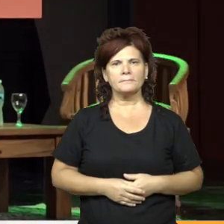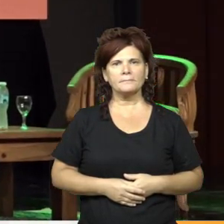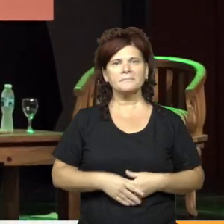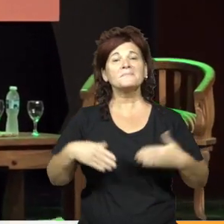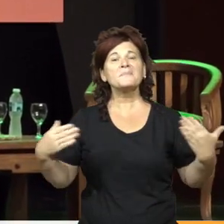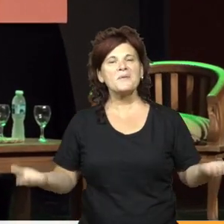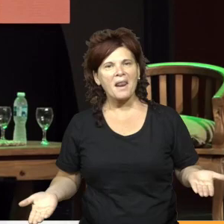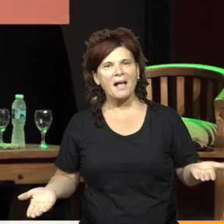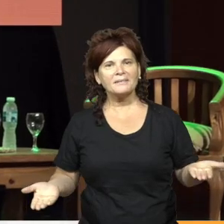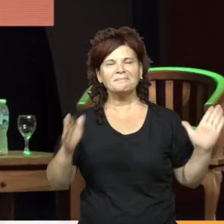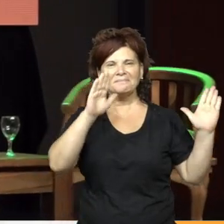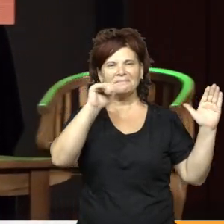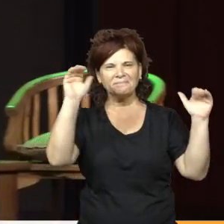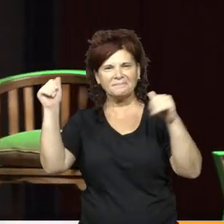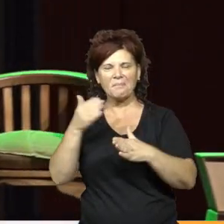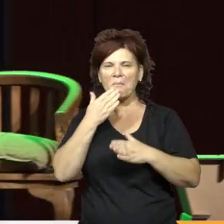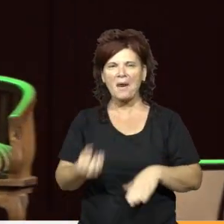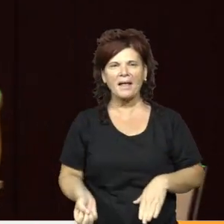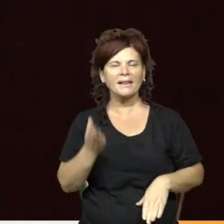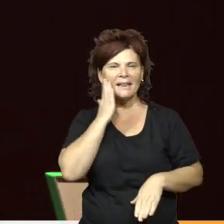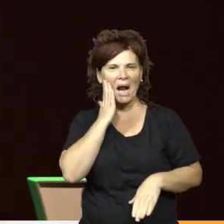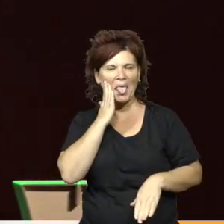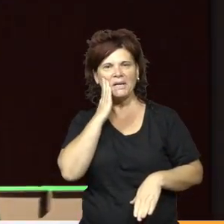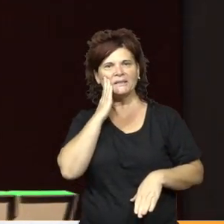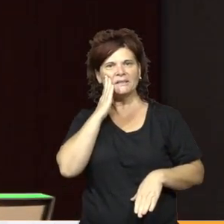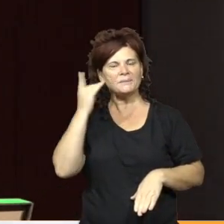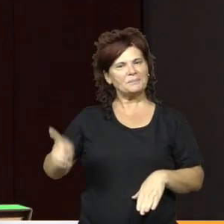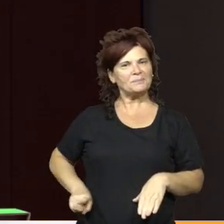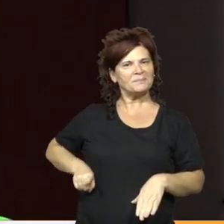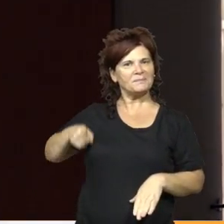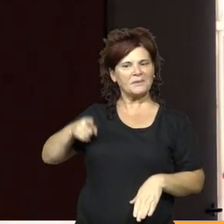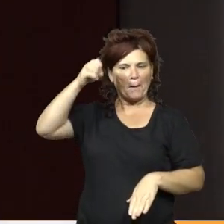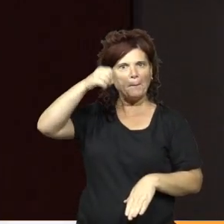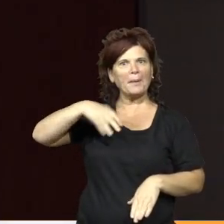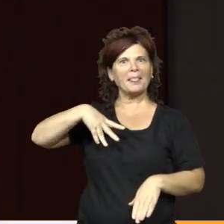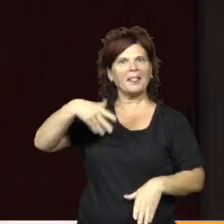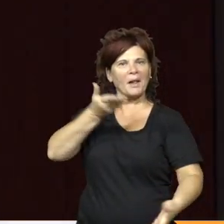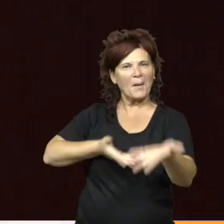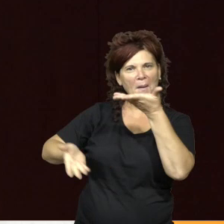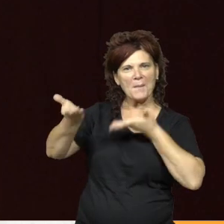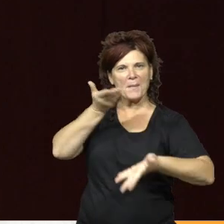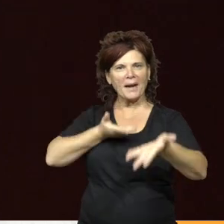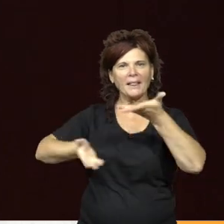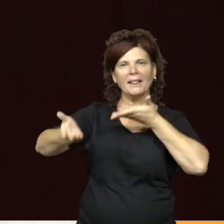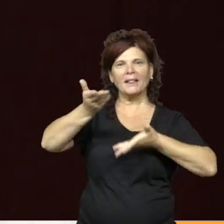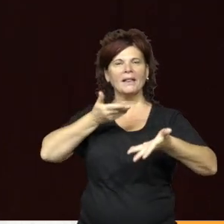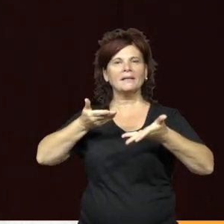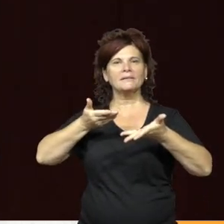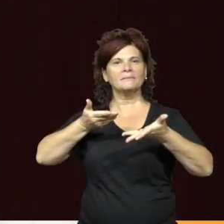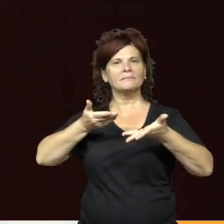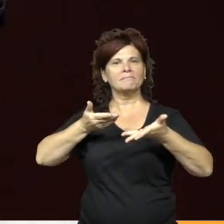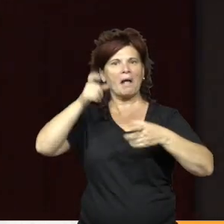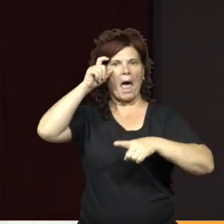Bueno, muy buenas tardes. Es un verdadero privilegio poder estar aquí con ustedes compartiendo un poquito de